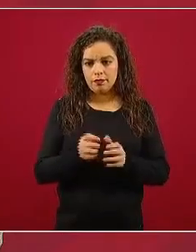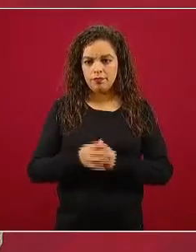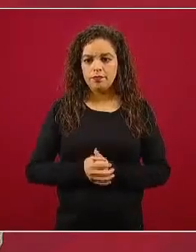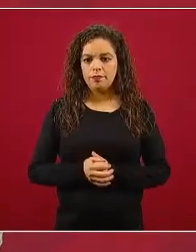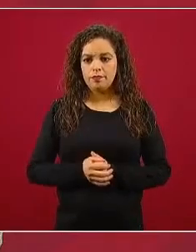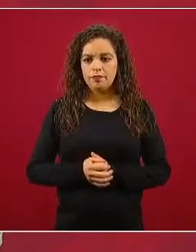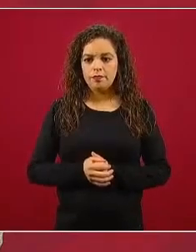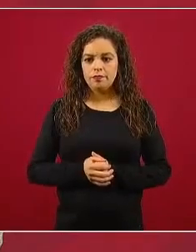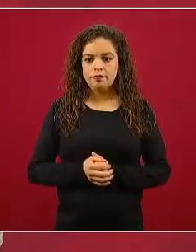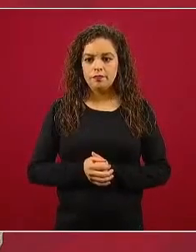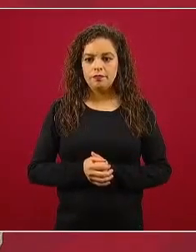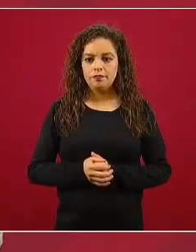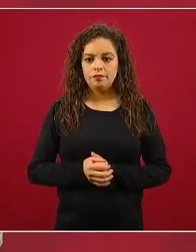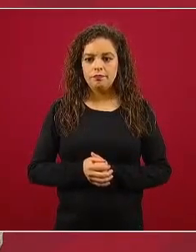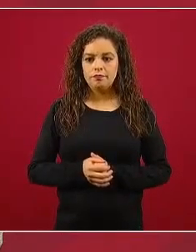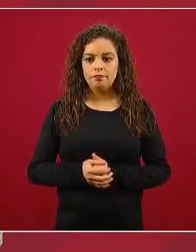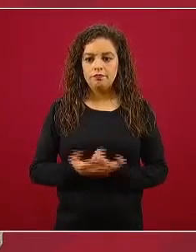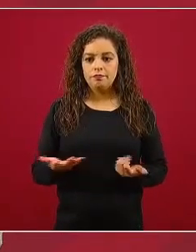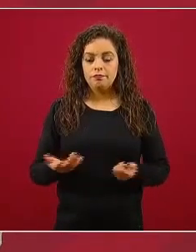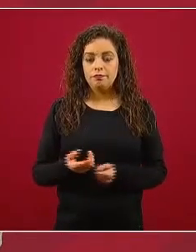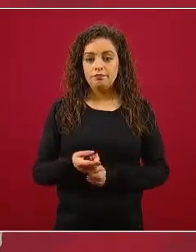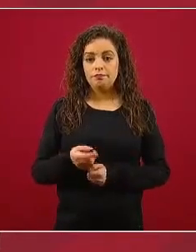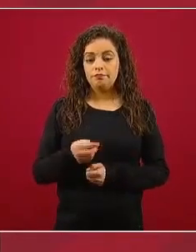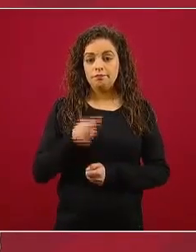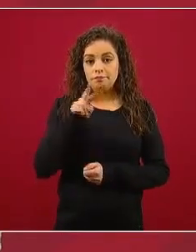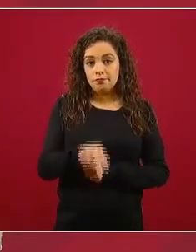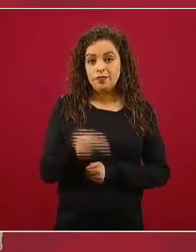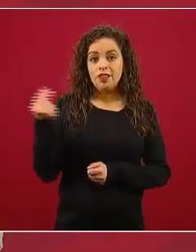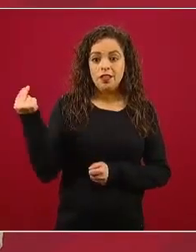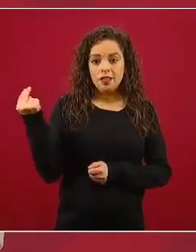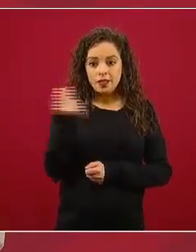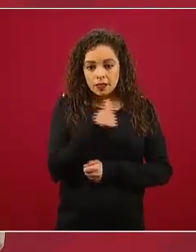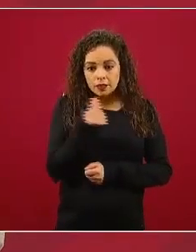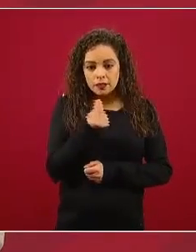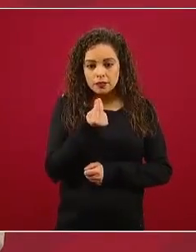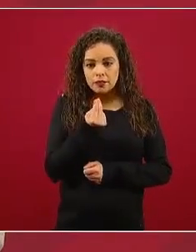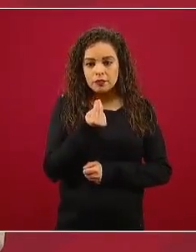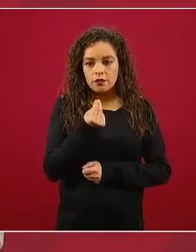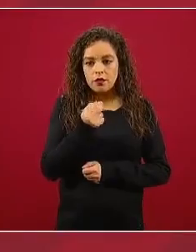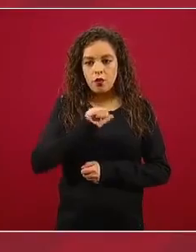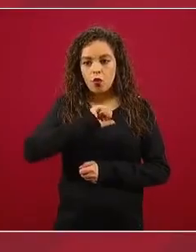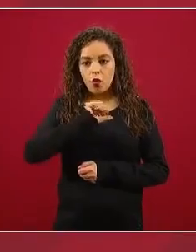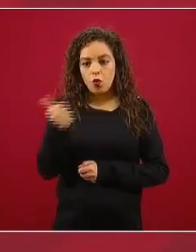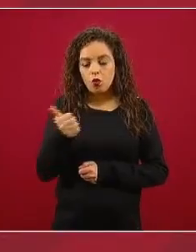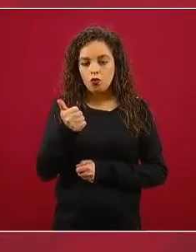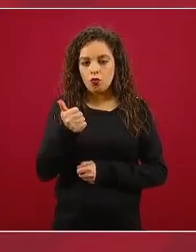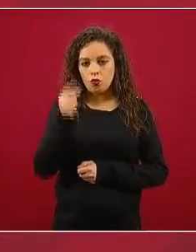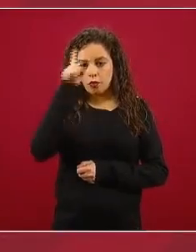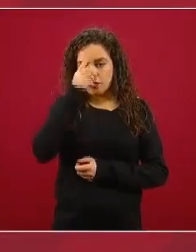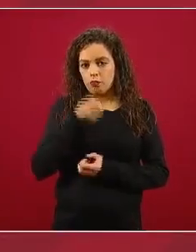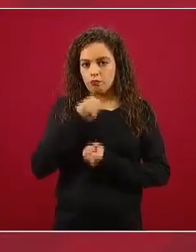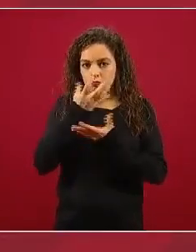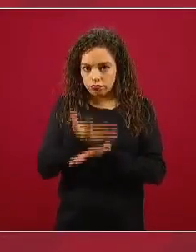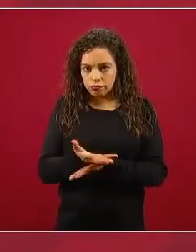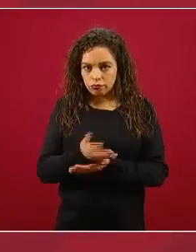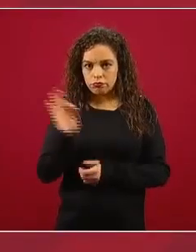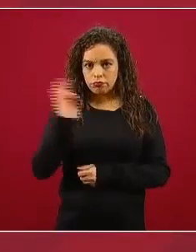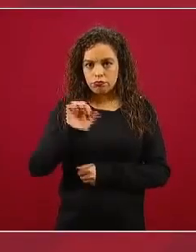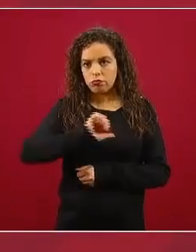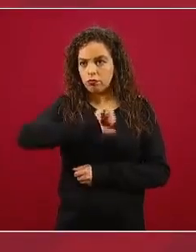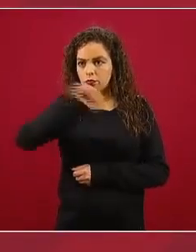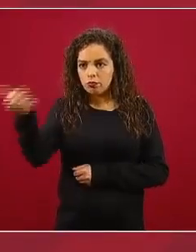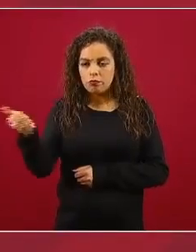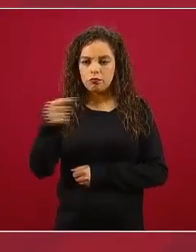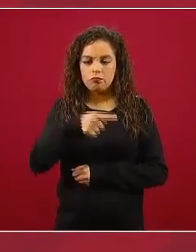parece seguir necesitado de comentarios adicionales en la medida en que algunos medios de comunicación y